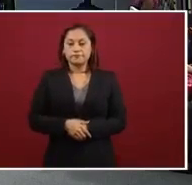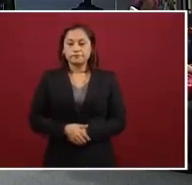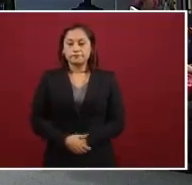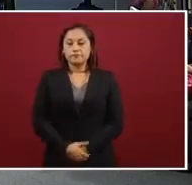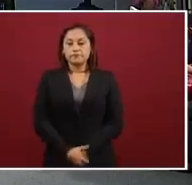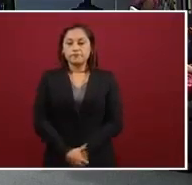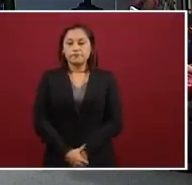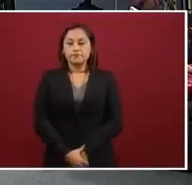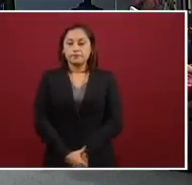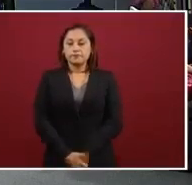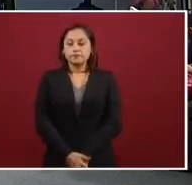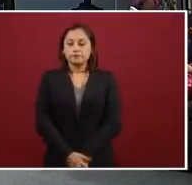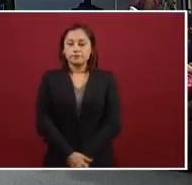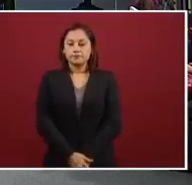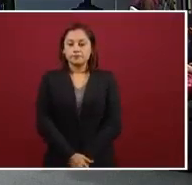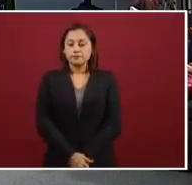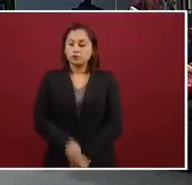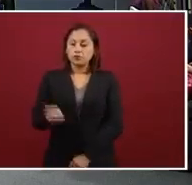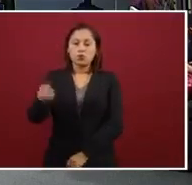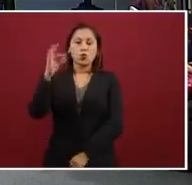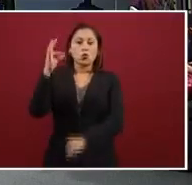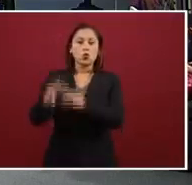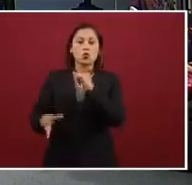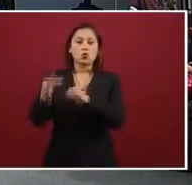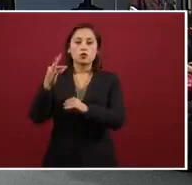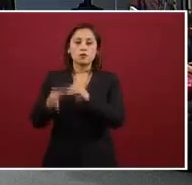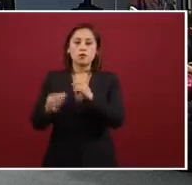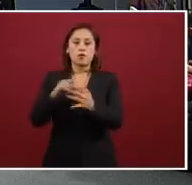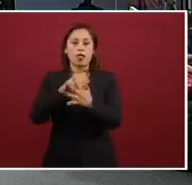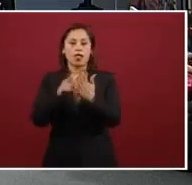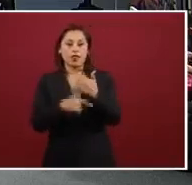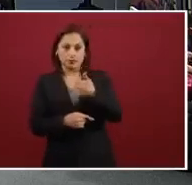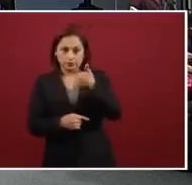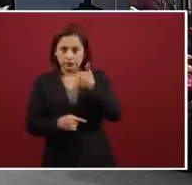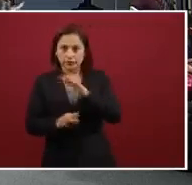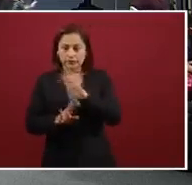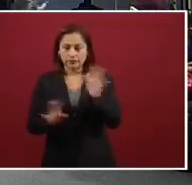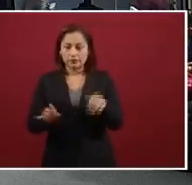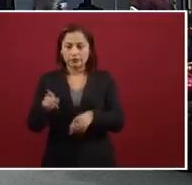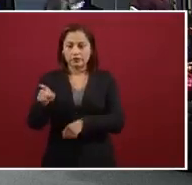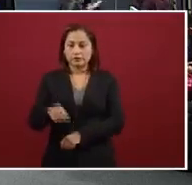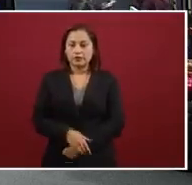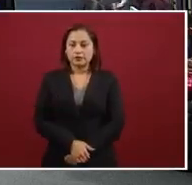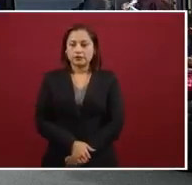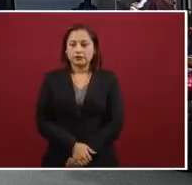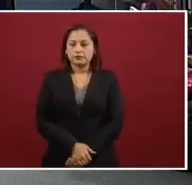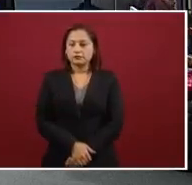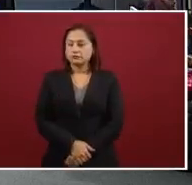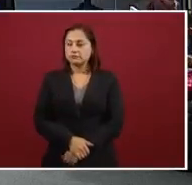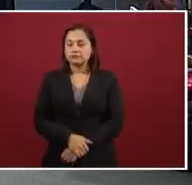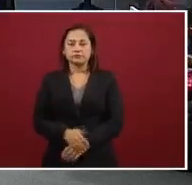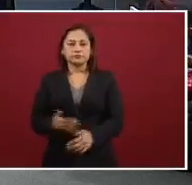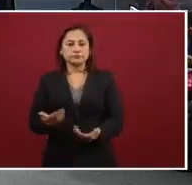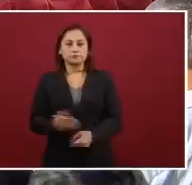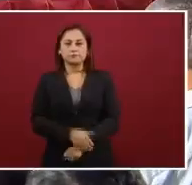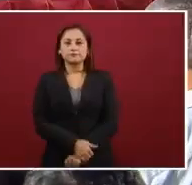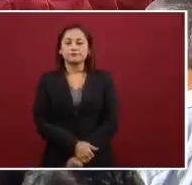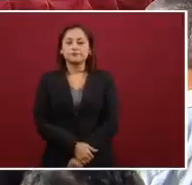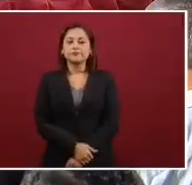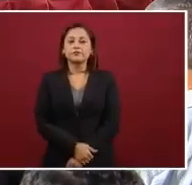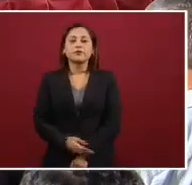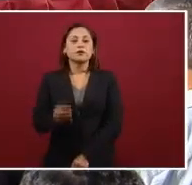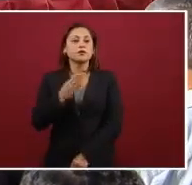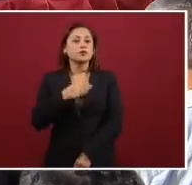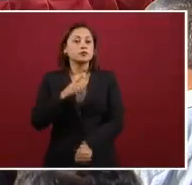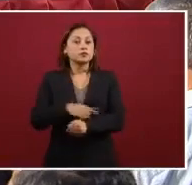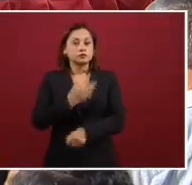Ya contigo terminamos. Ya llevamos seis, ¿eh? No, eran como tres, ¿no? Buenos días, señor presidente.